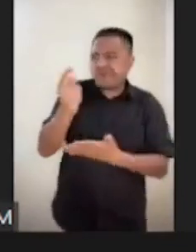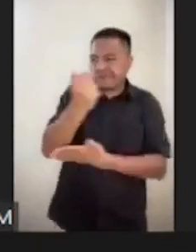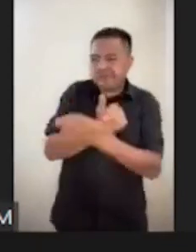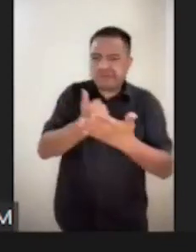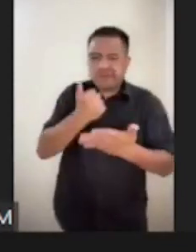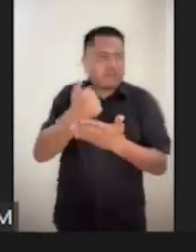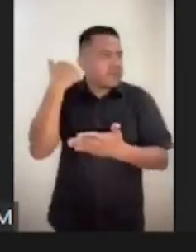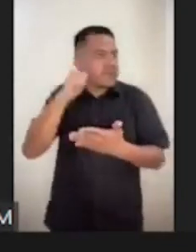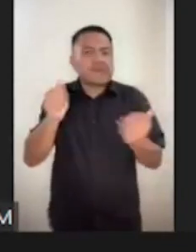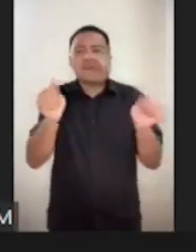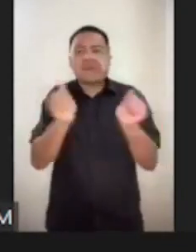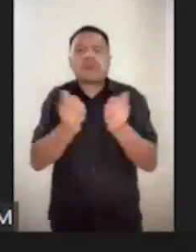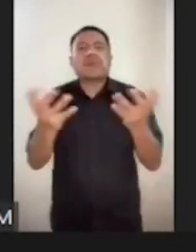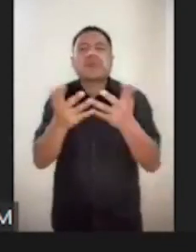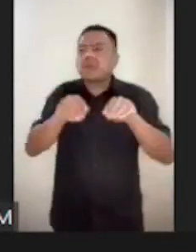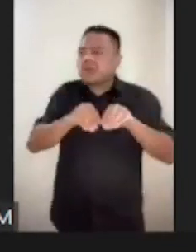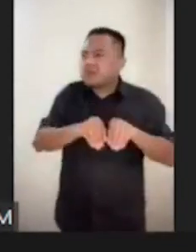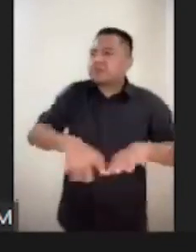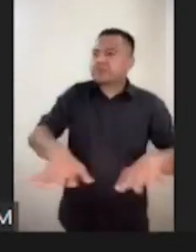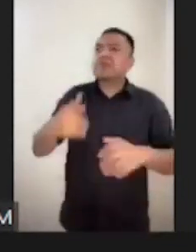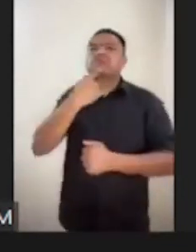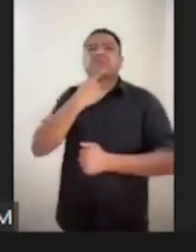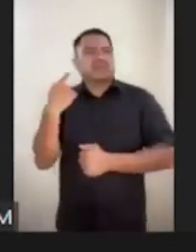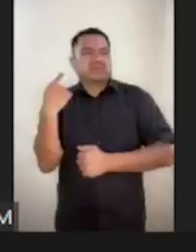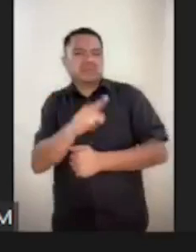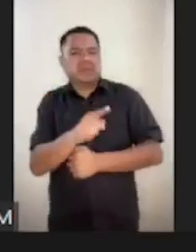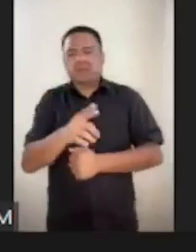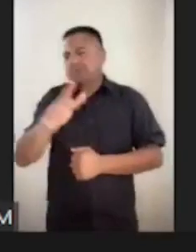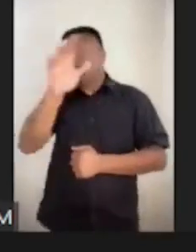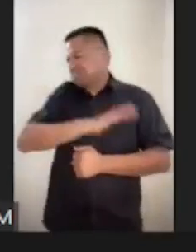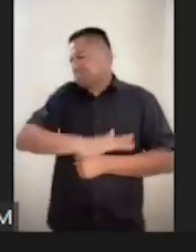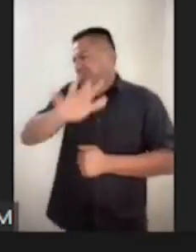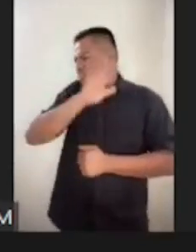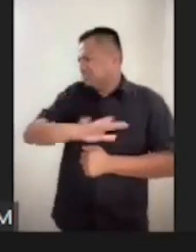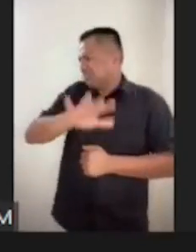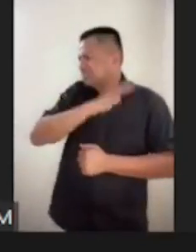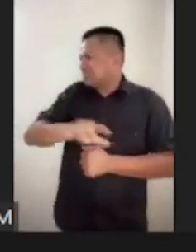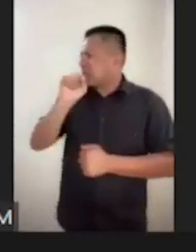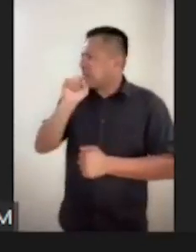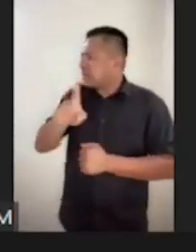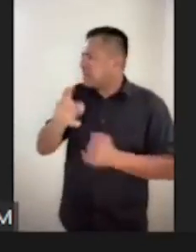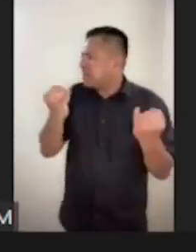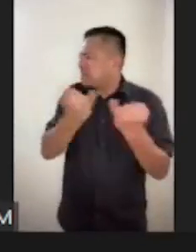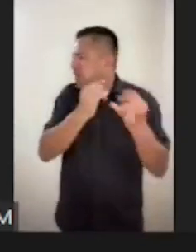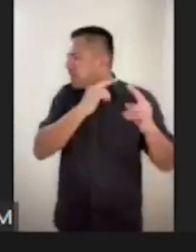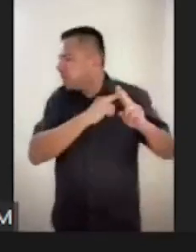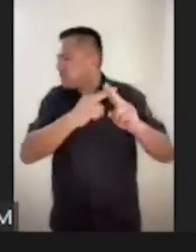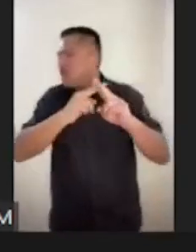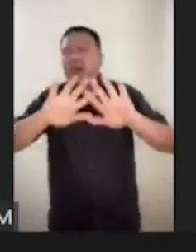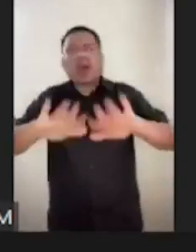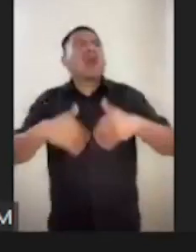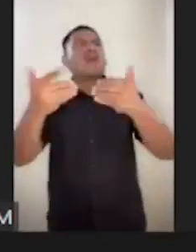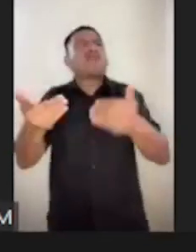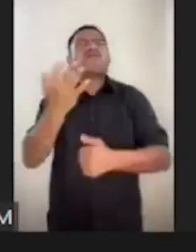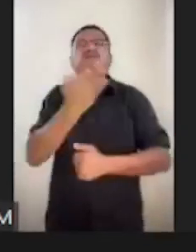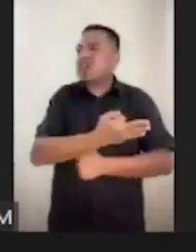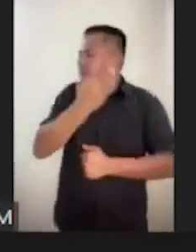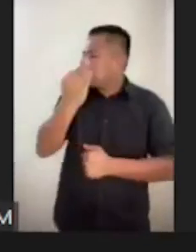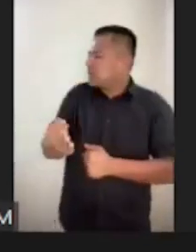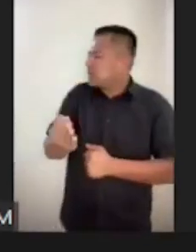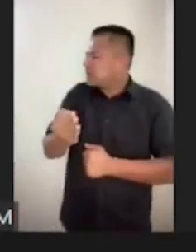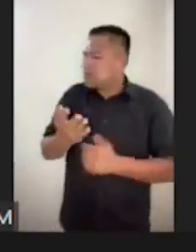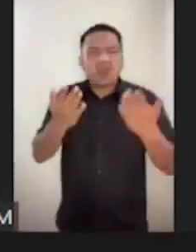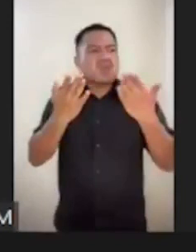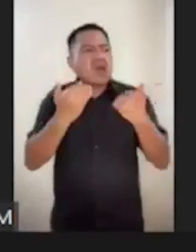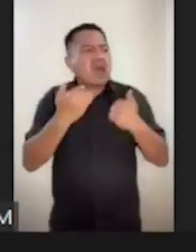de Acapulco se realizó a través de la publicidad denunciada, negó categóricamente que la misma se hubiera mantenido fuera de los plazos permitidos, sin